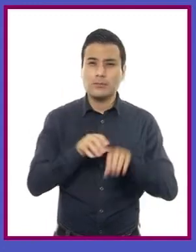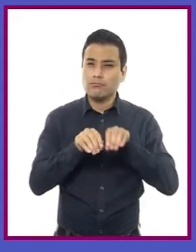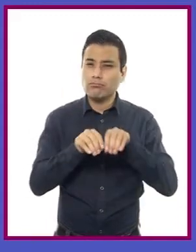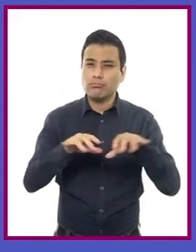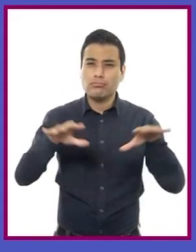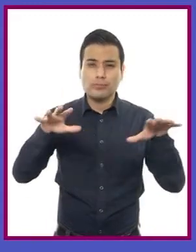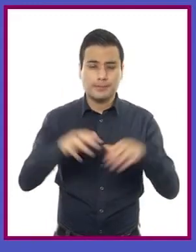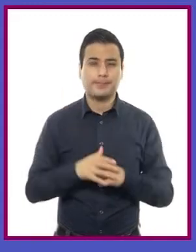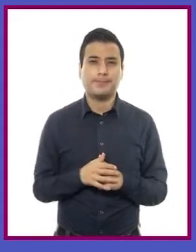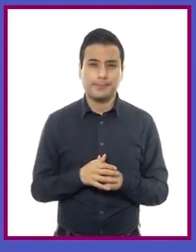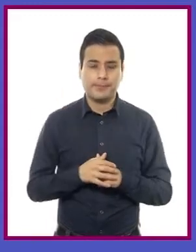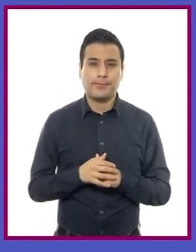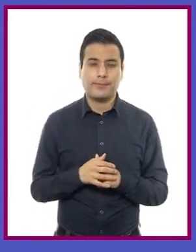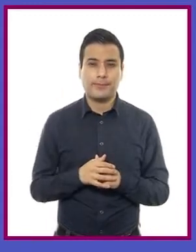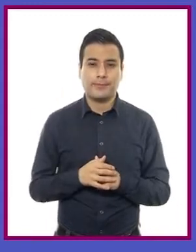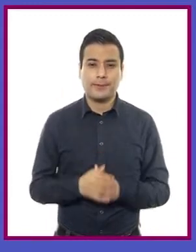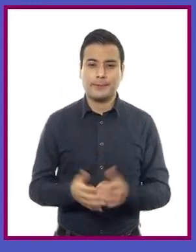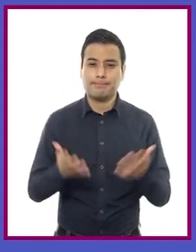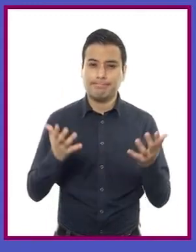instante.